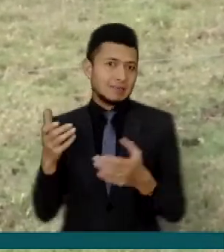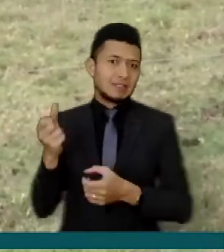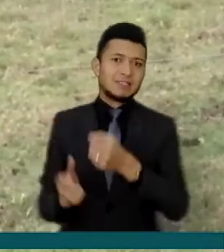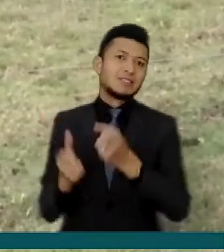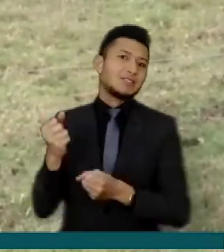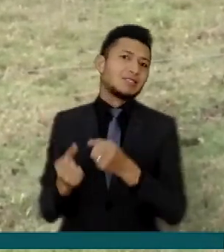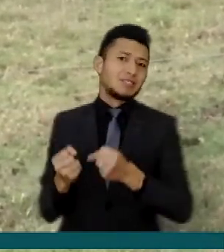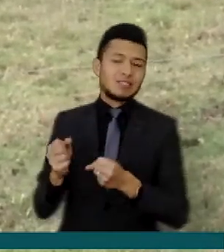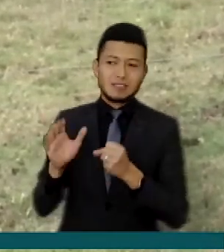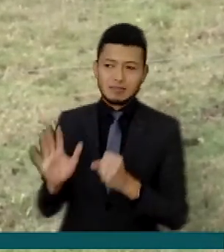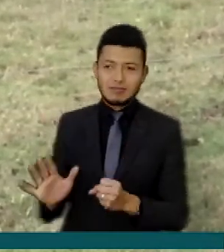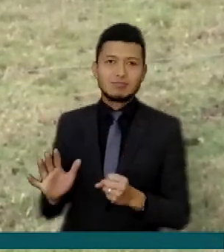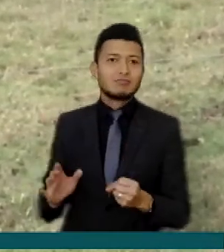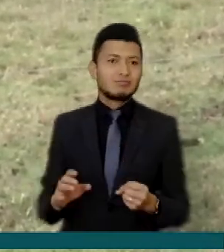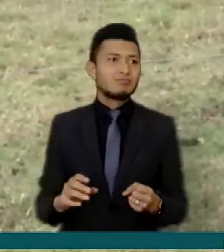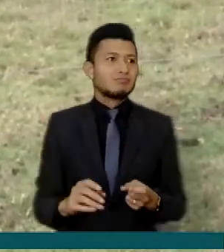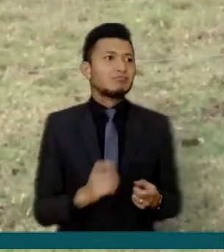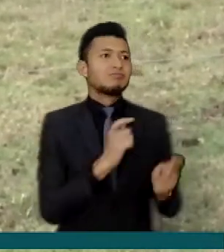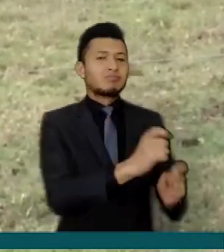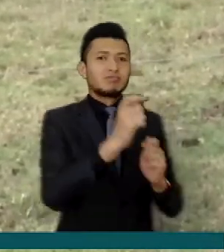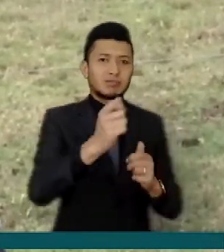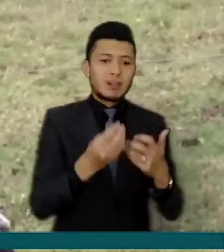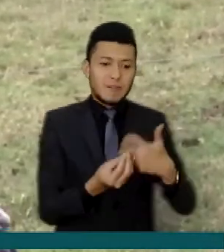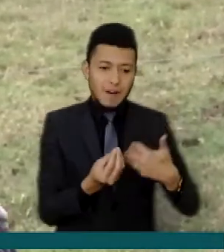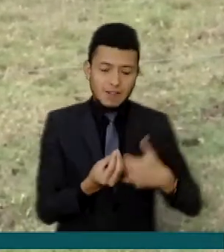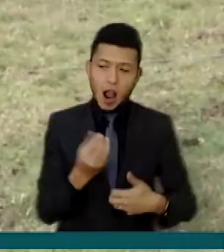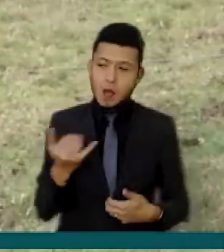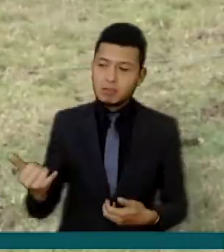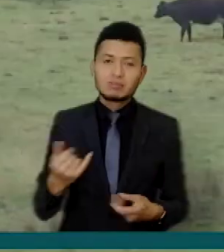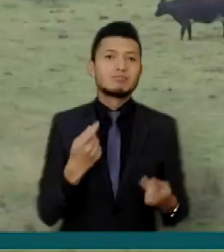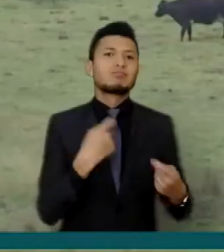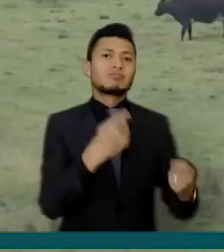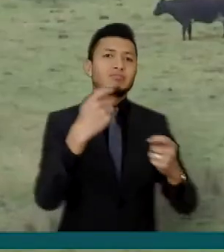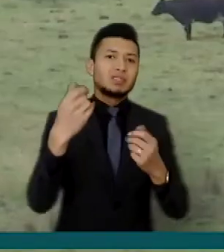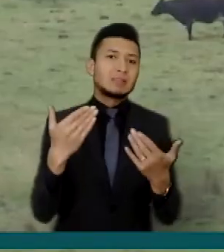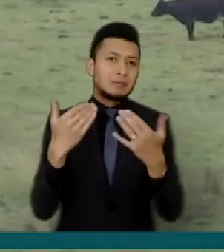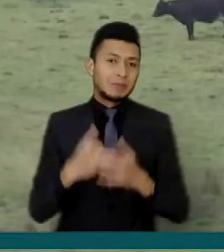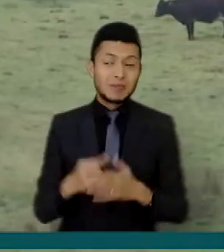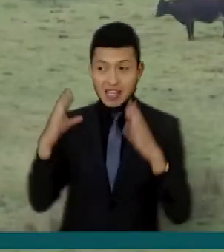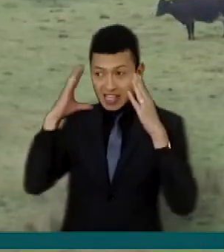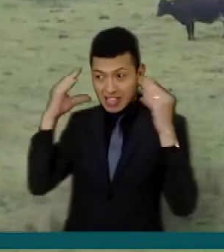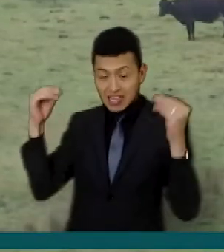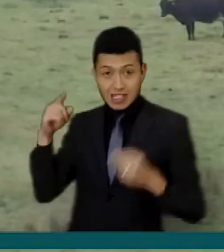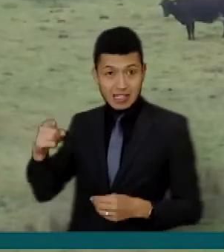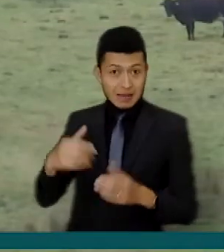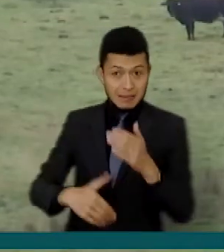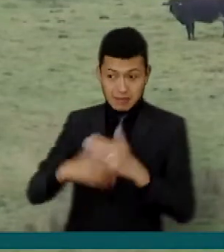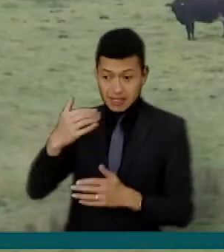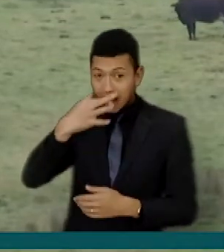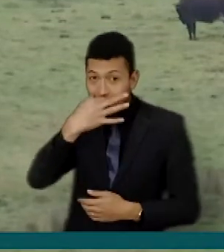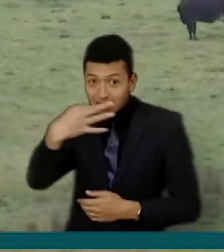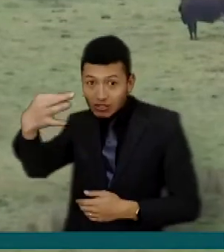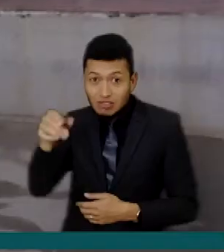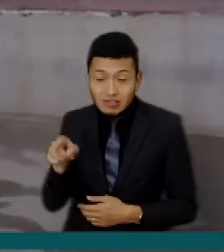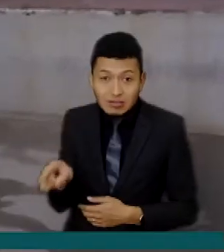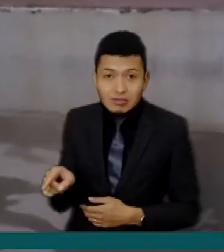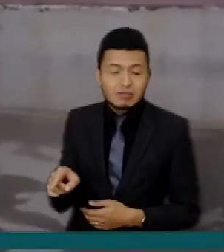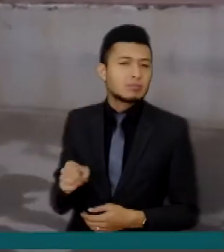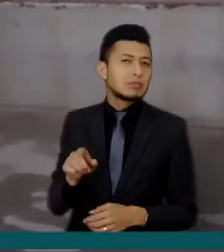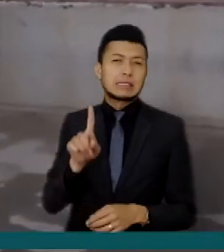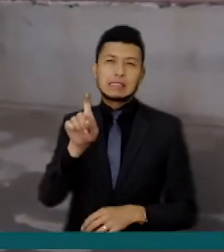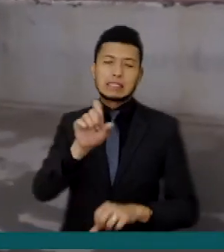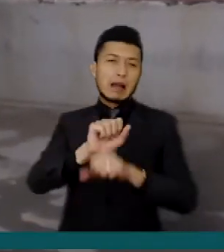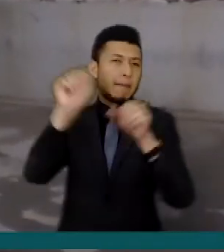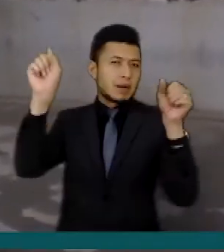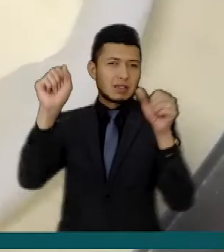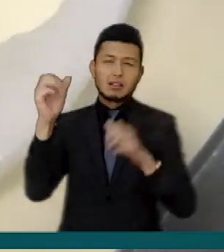leche tiene mucha salida con estas fábricas procesadoras. El proceso del queso inicia a las 6:30 de la mañana y se lleva a